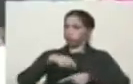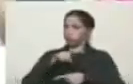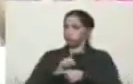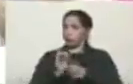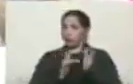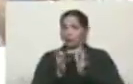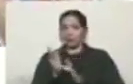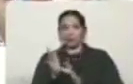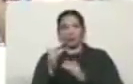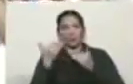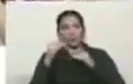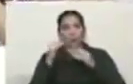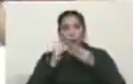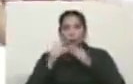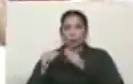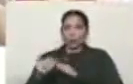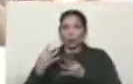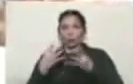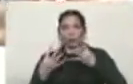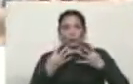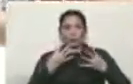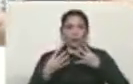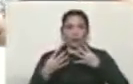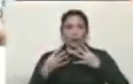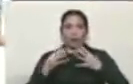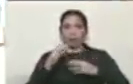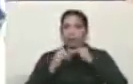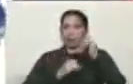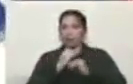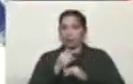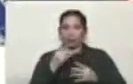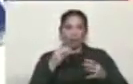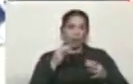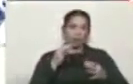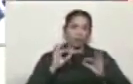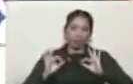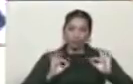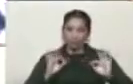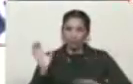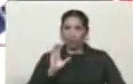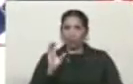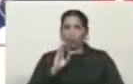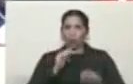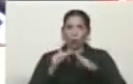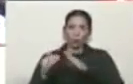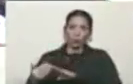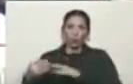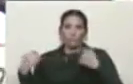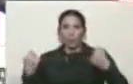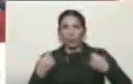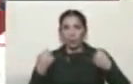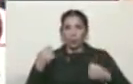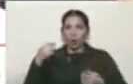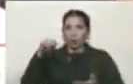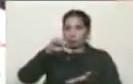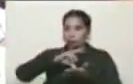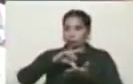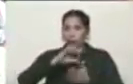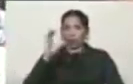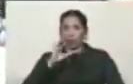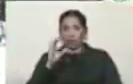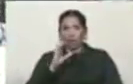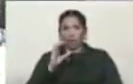fase comunitaria del Festival Internacional de Teatro de Caracas, lo cual quiere decir que en las comunidades populares de la capital de Venezuela se desarrollan